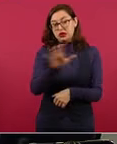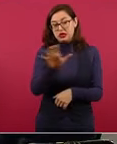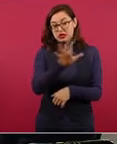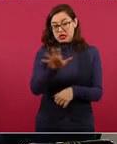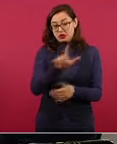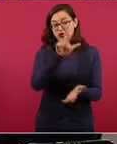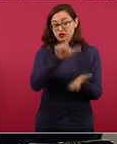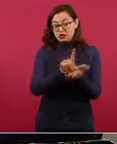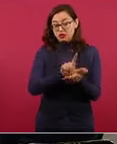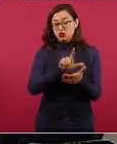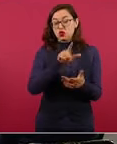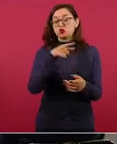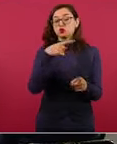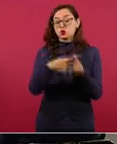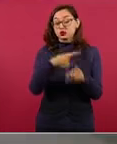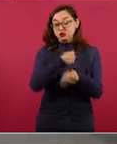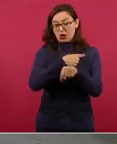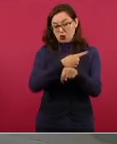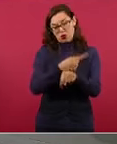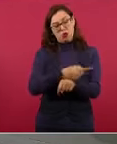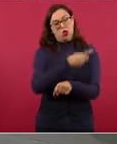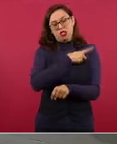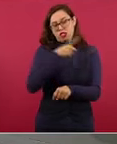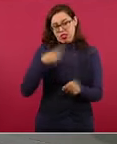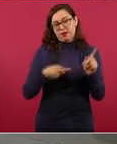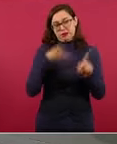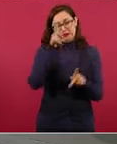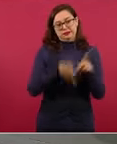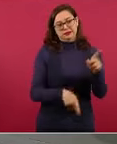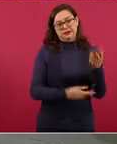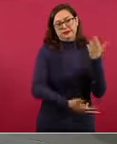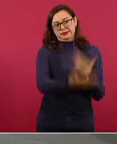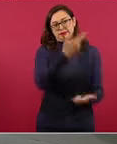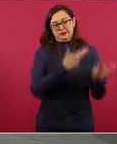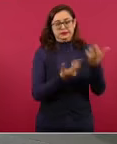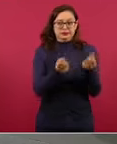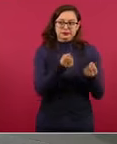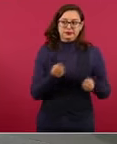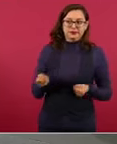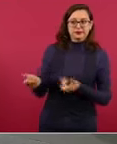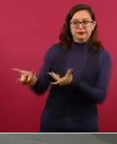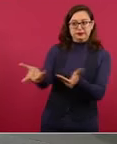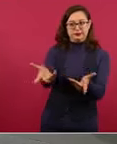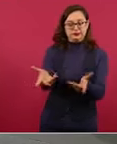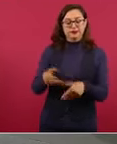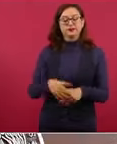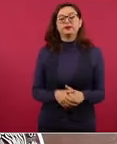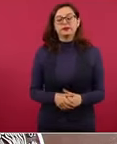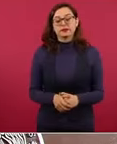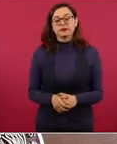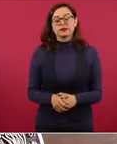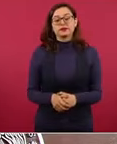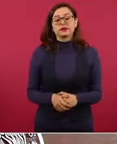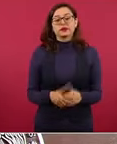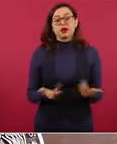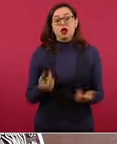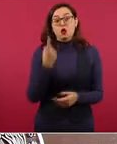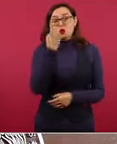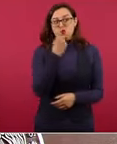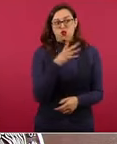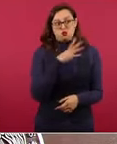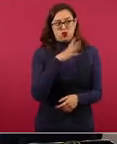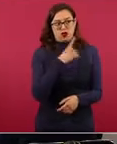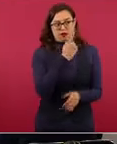en el que está aportando ahorita en mayor volúmenes ternium en la severa es